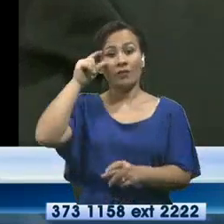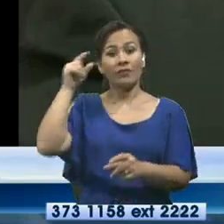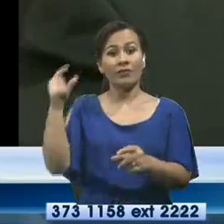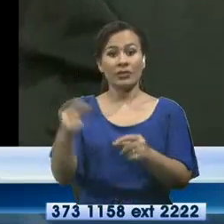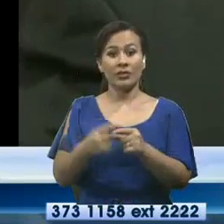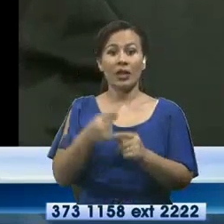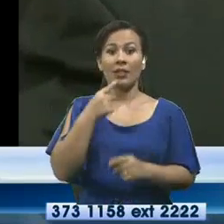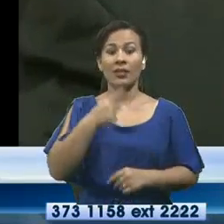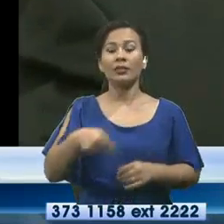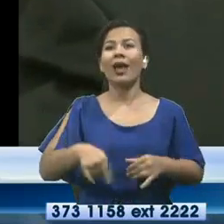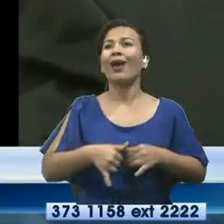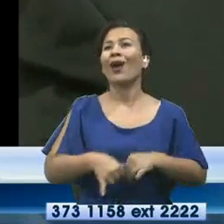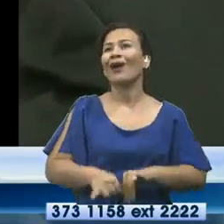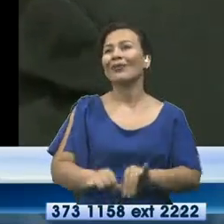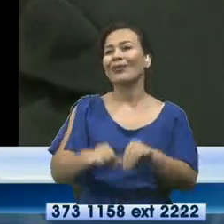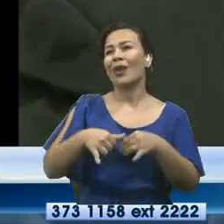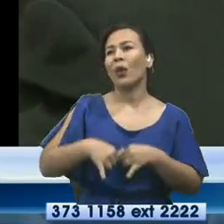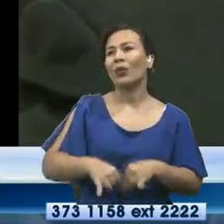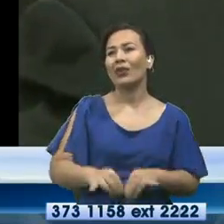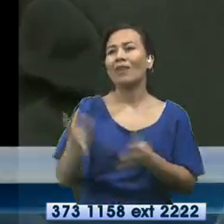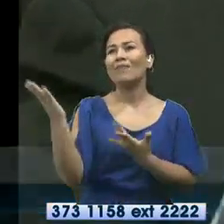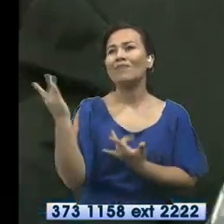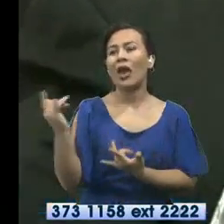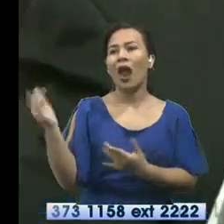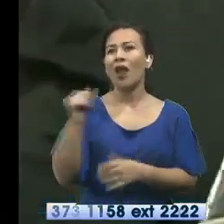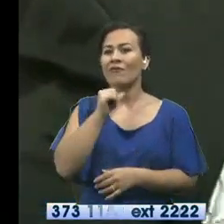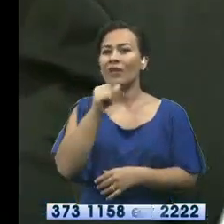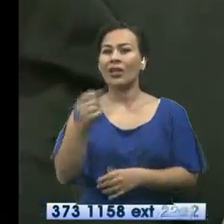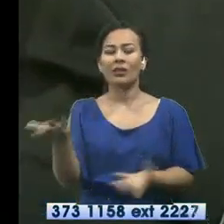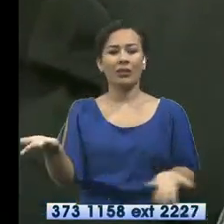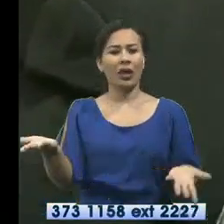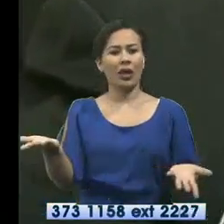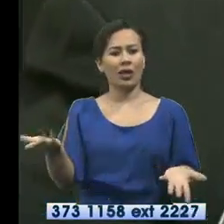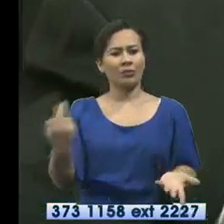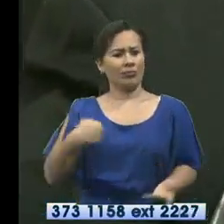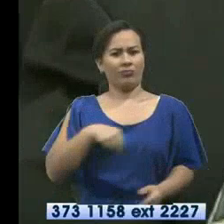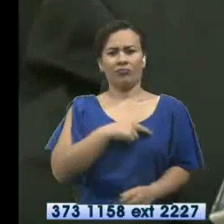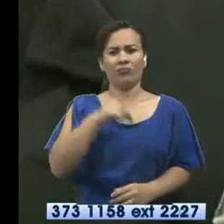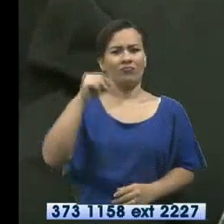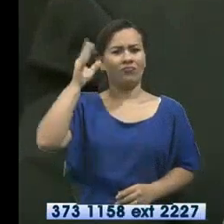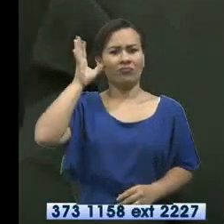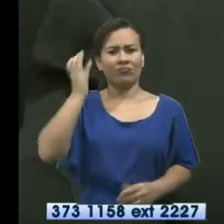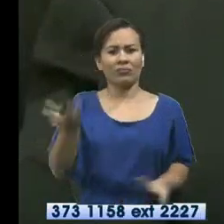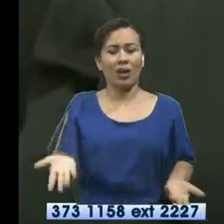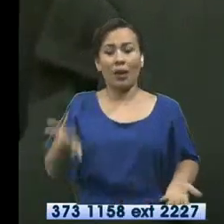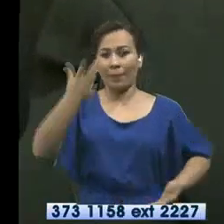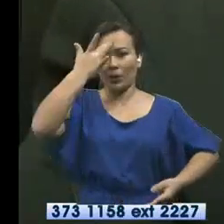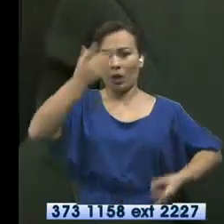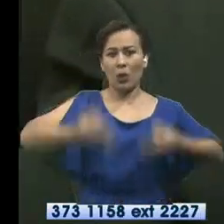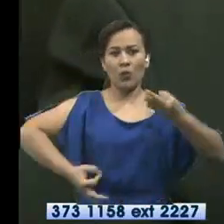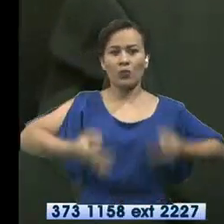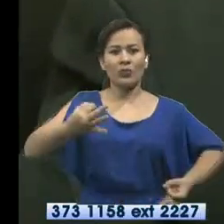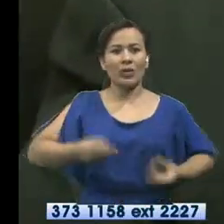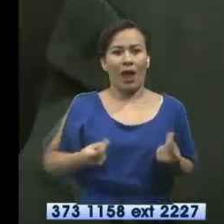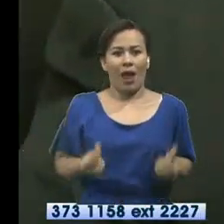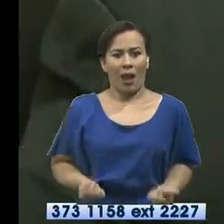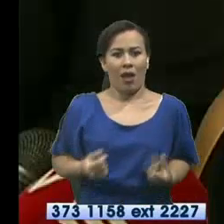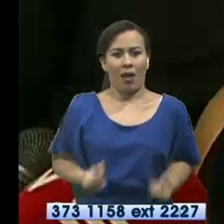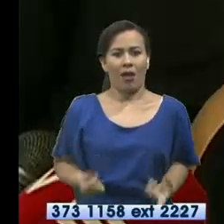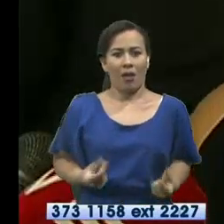que sigue en trámite viendo a qué fiscal sortea, lo que me parece absurdo, ya que la justicia demanda